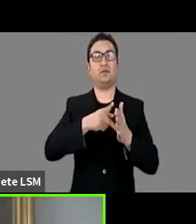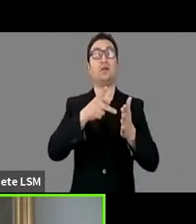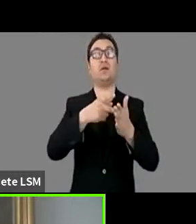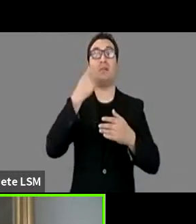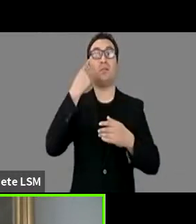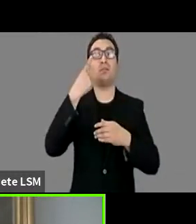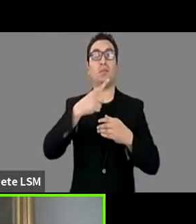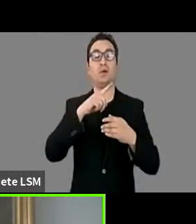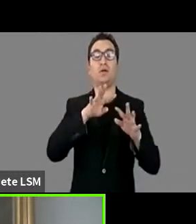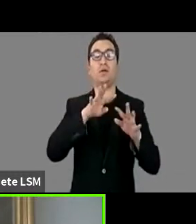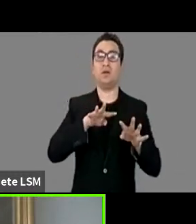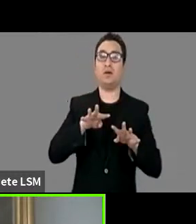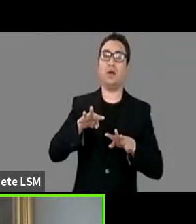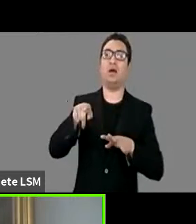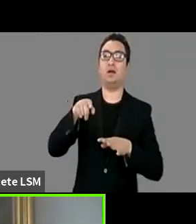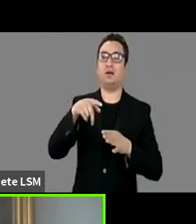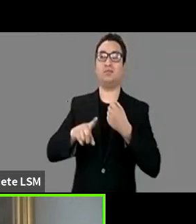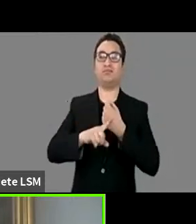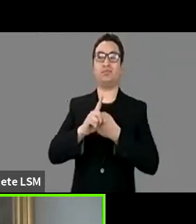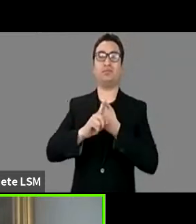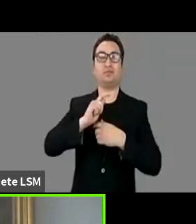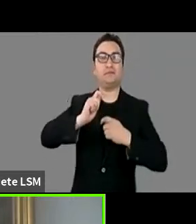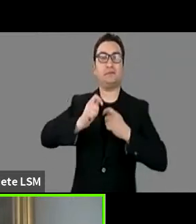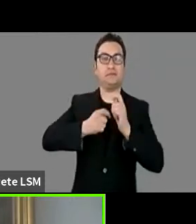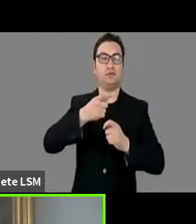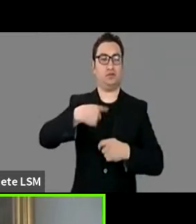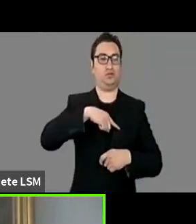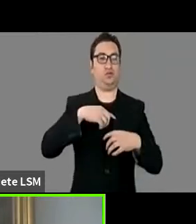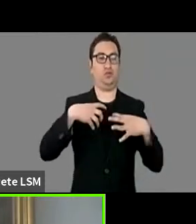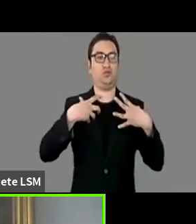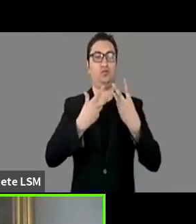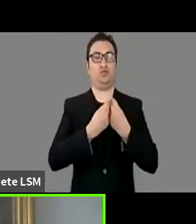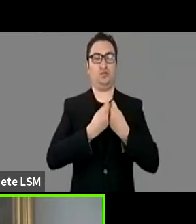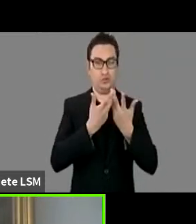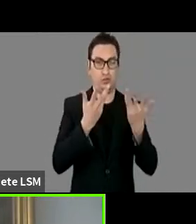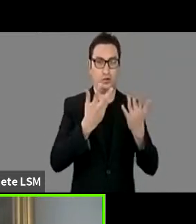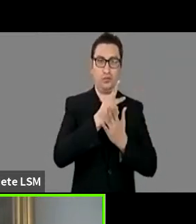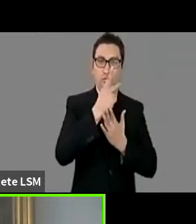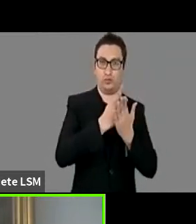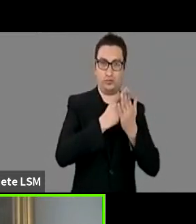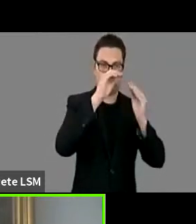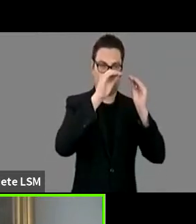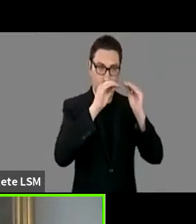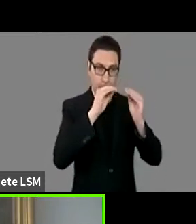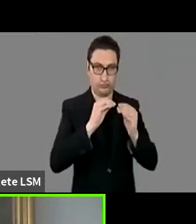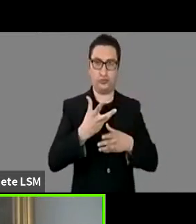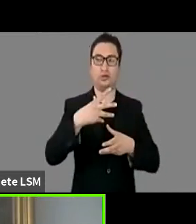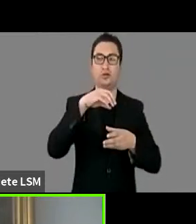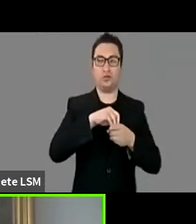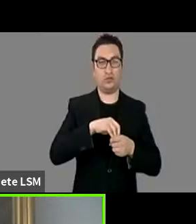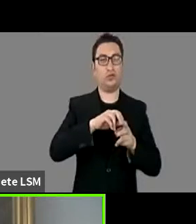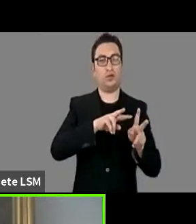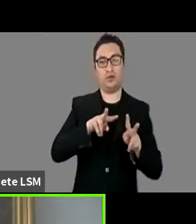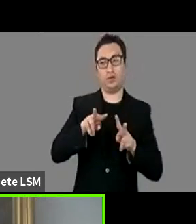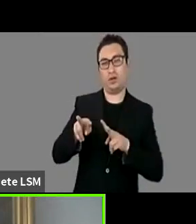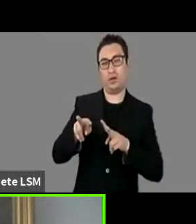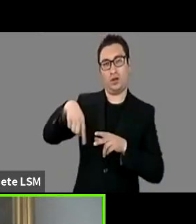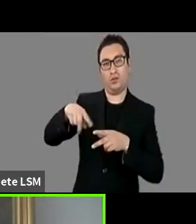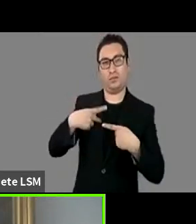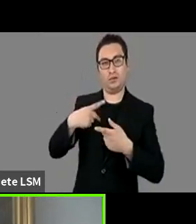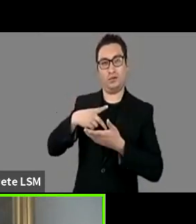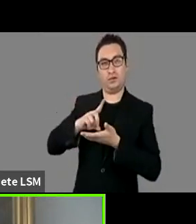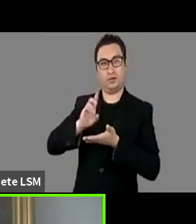esta problemática y construyendo juntas políticas públicas que sean incluyentes, volteando a ver a esta población.